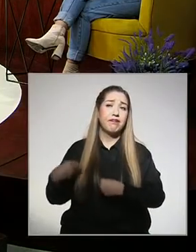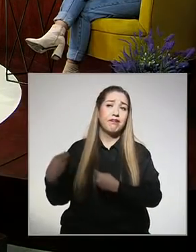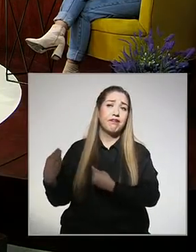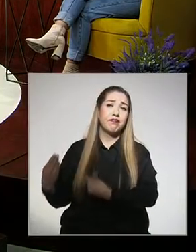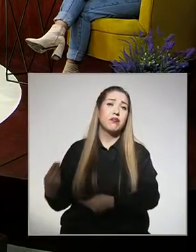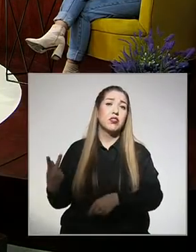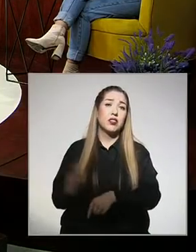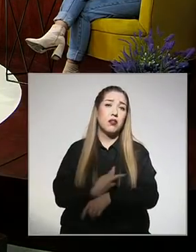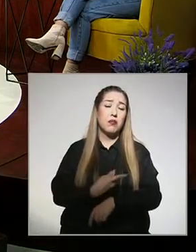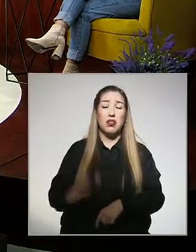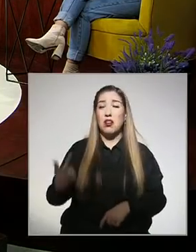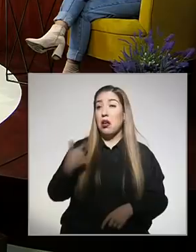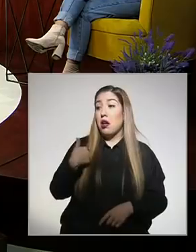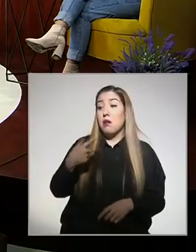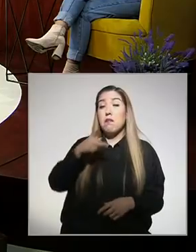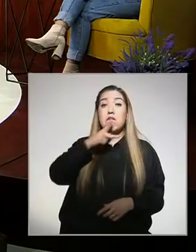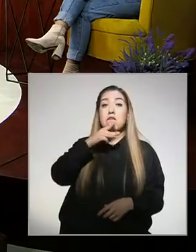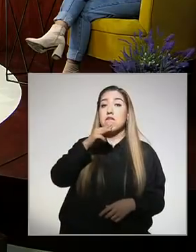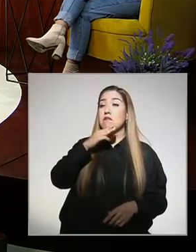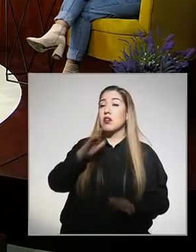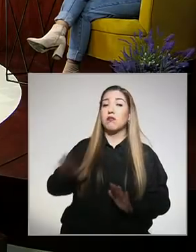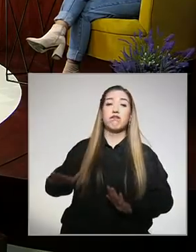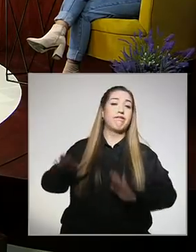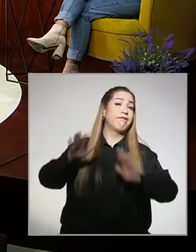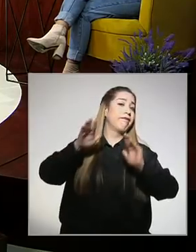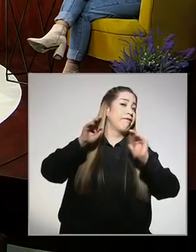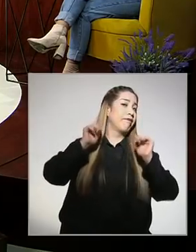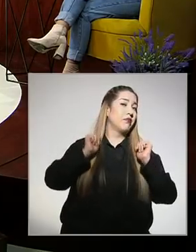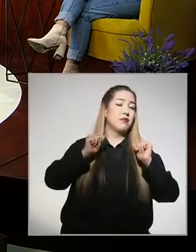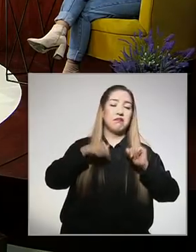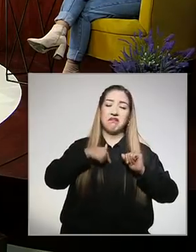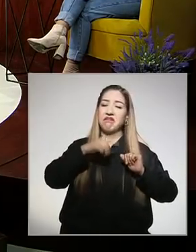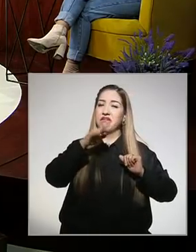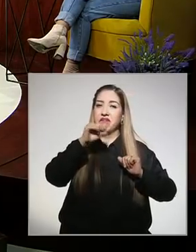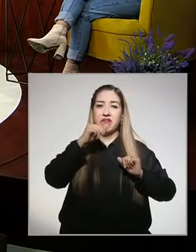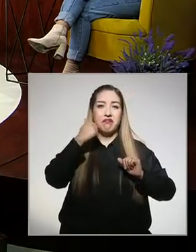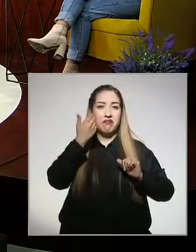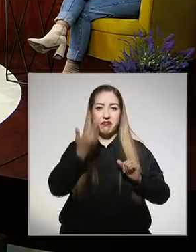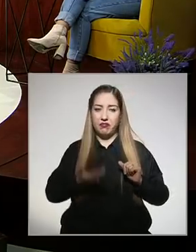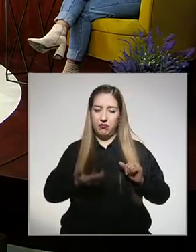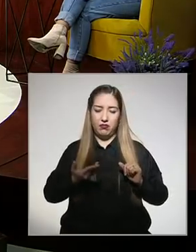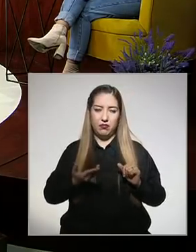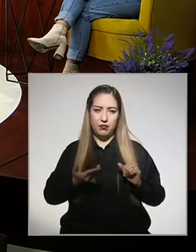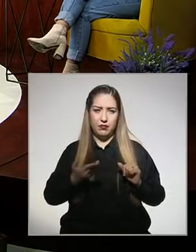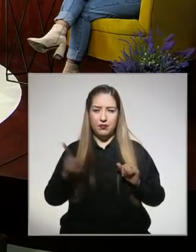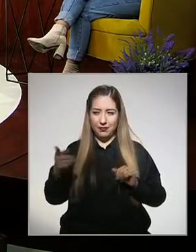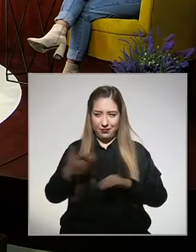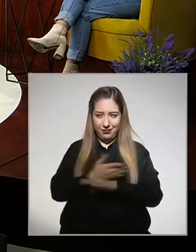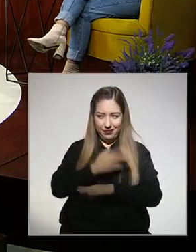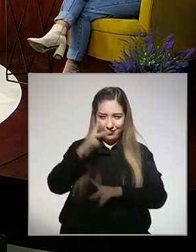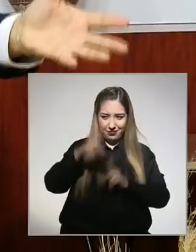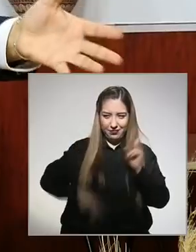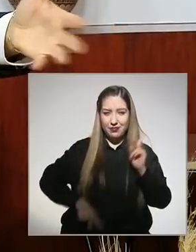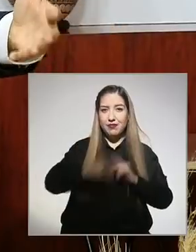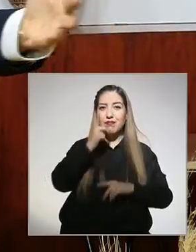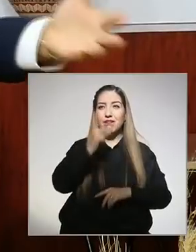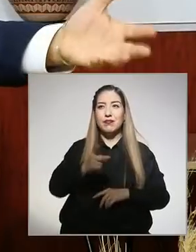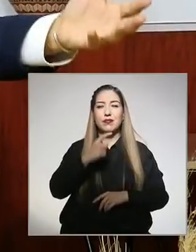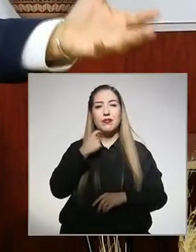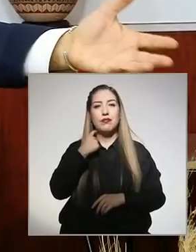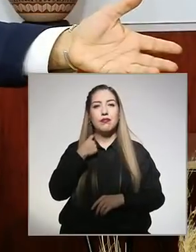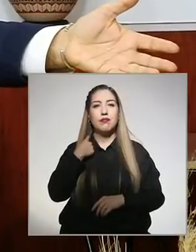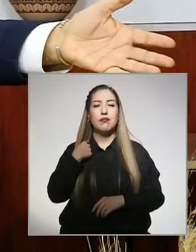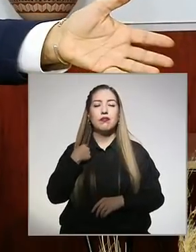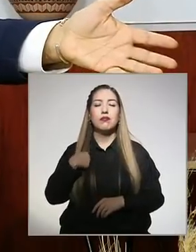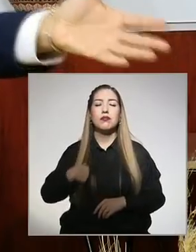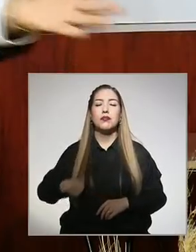Estamos evadiendo ser papás, elemental y básico. Antes del corte mencionabas la necesidad de que los padres orientemos